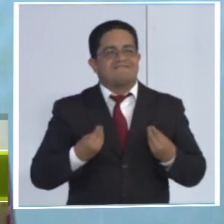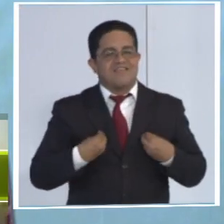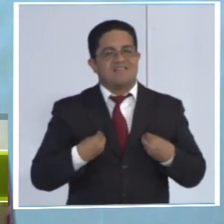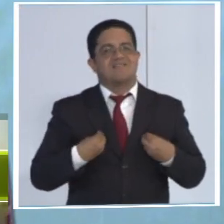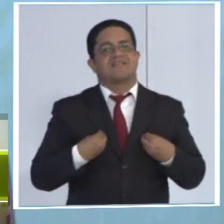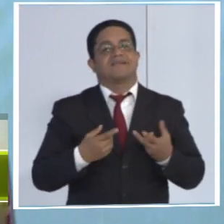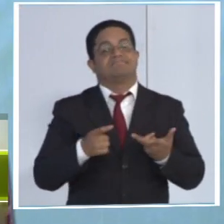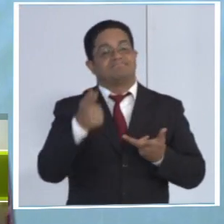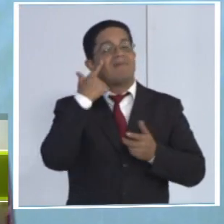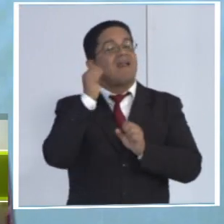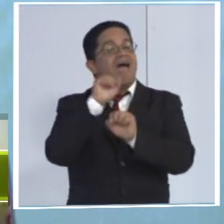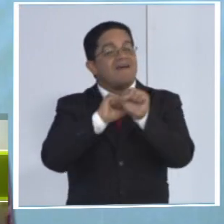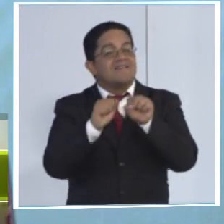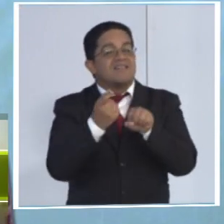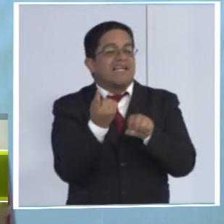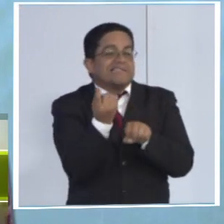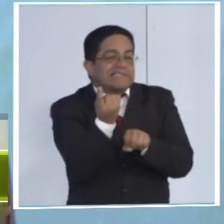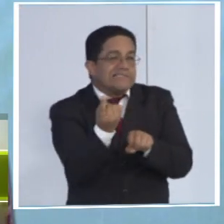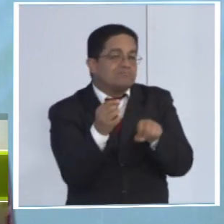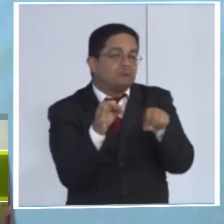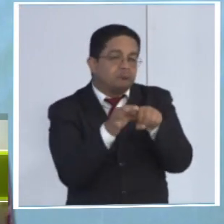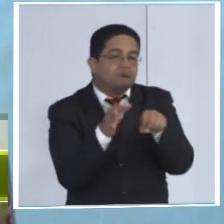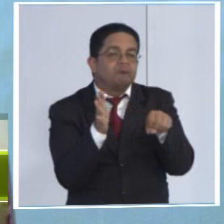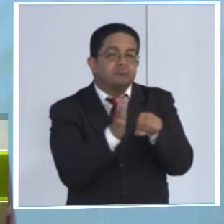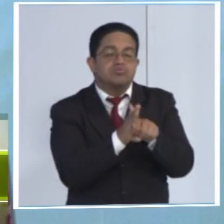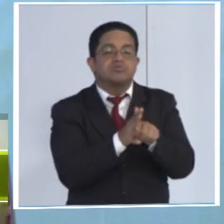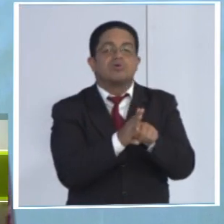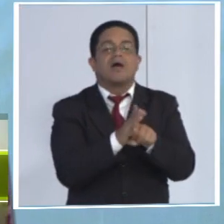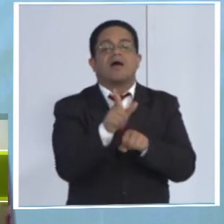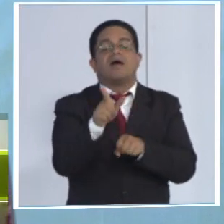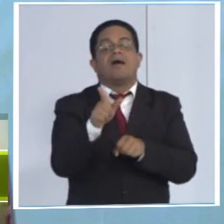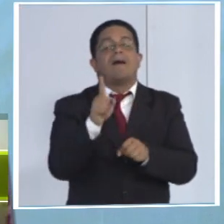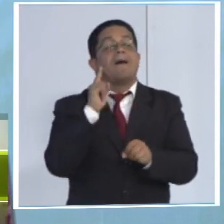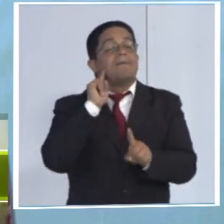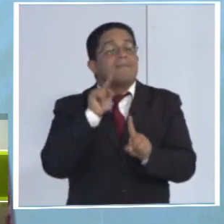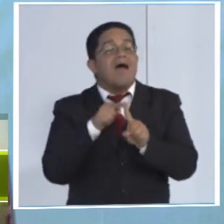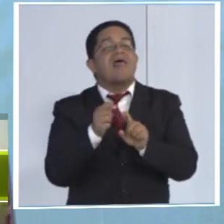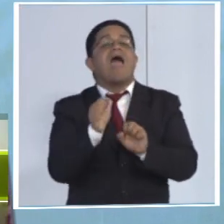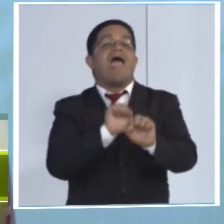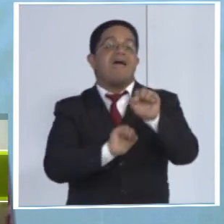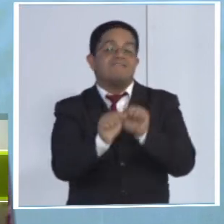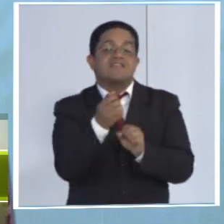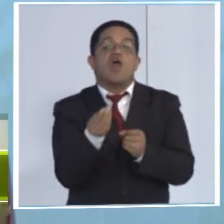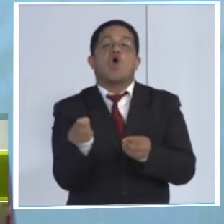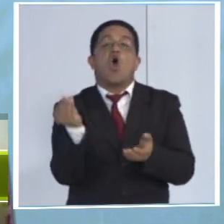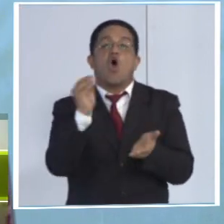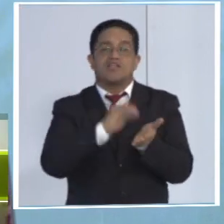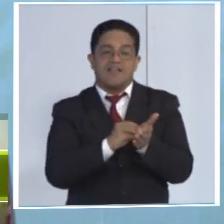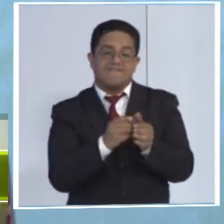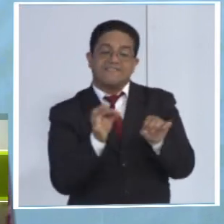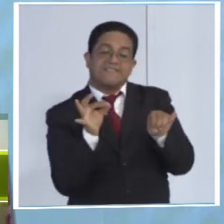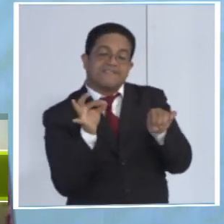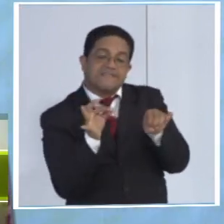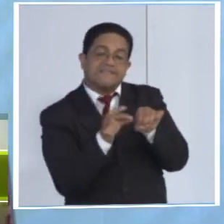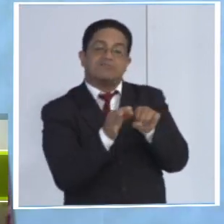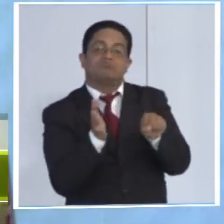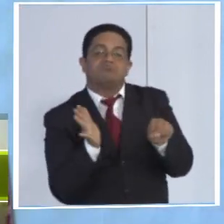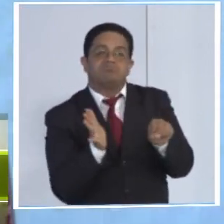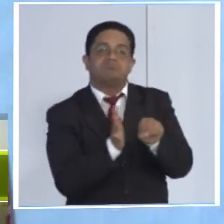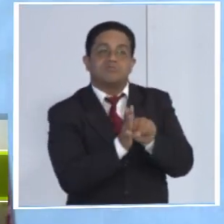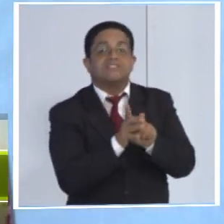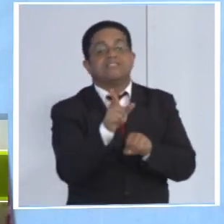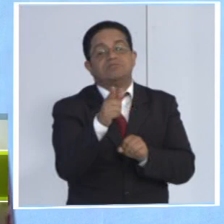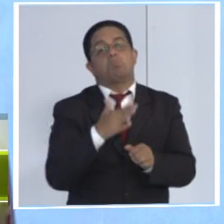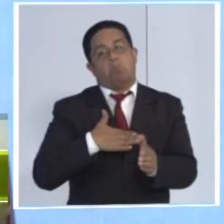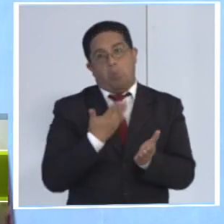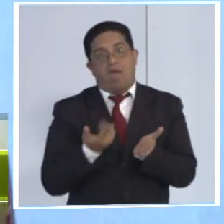para la coagulación, antiagregantes, anticoagulantes, para evitar que se vuelvan a formar trombos y en este caso vuelvan a sufrir una enfermedad